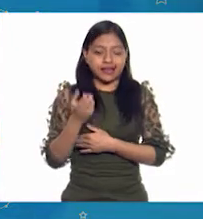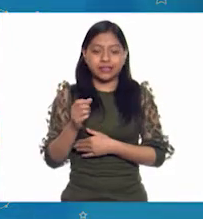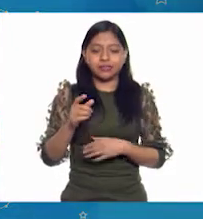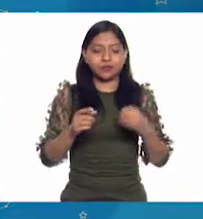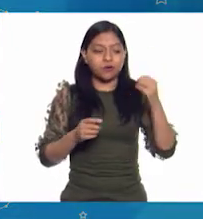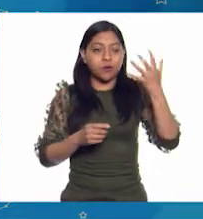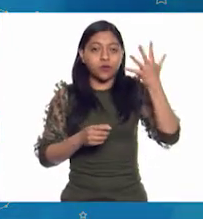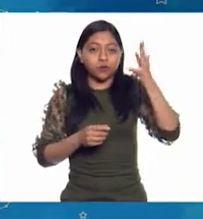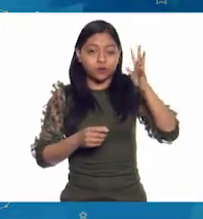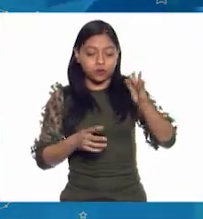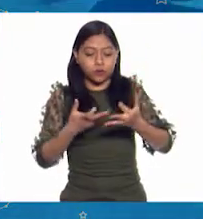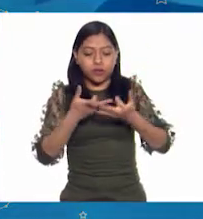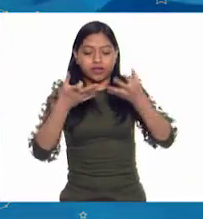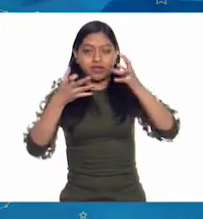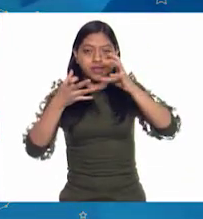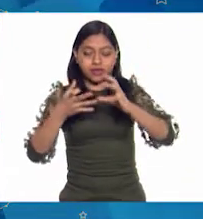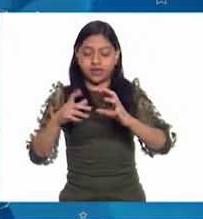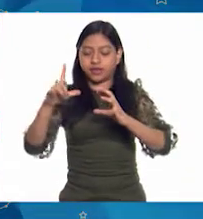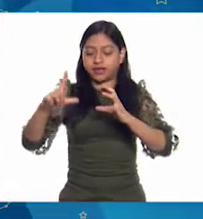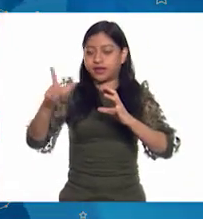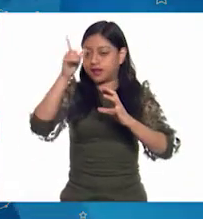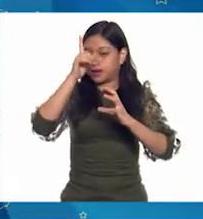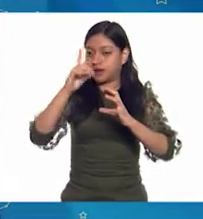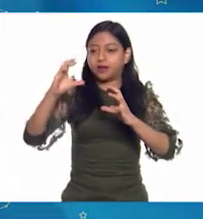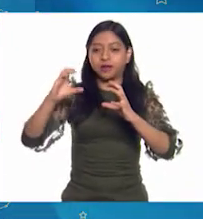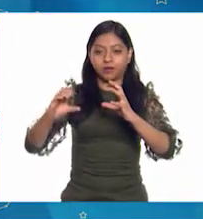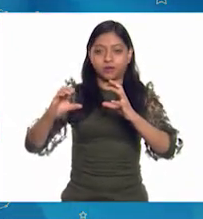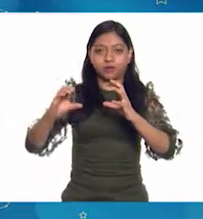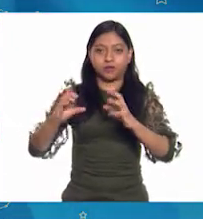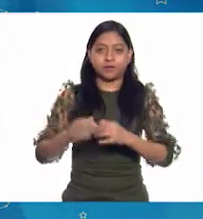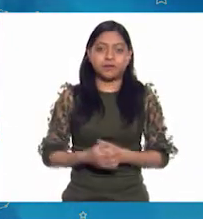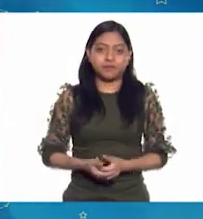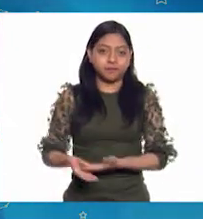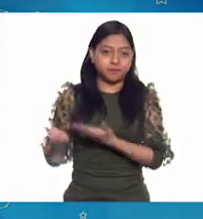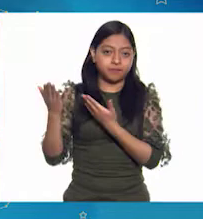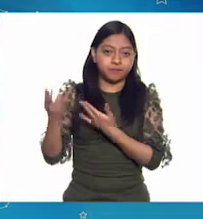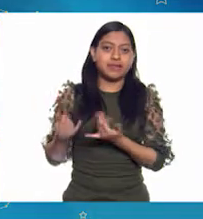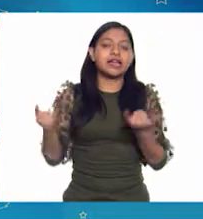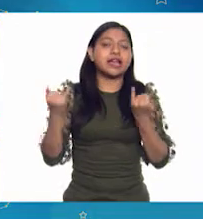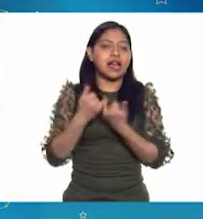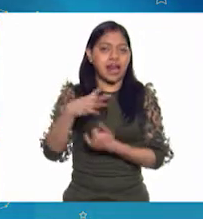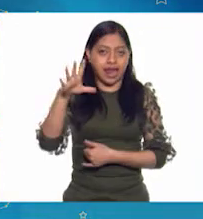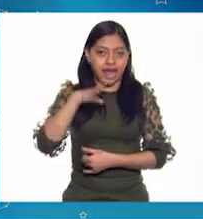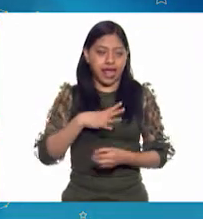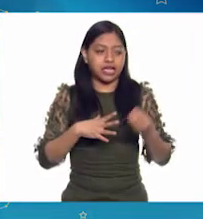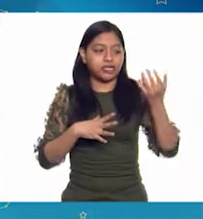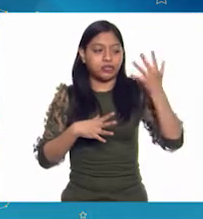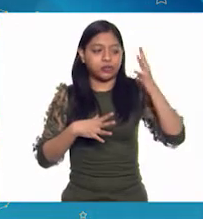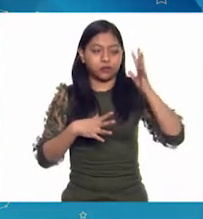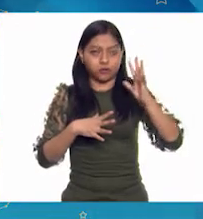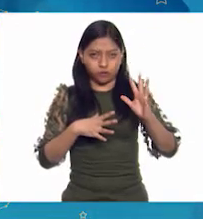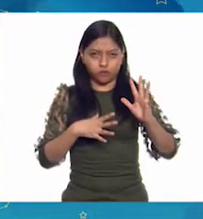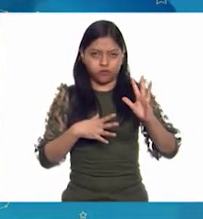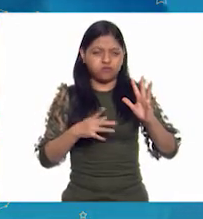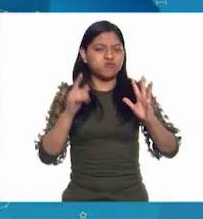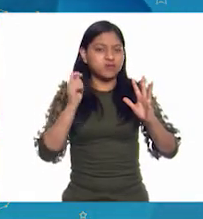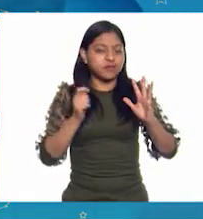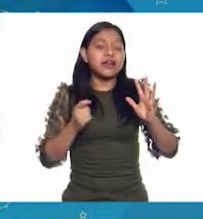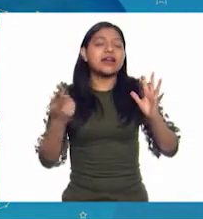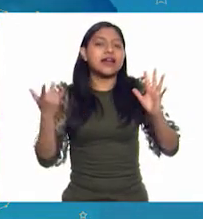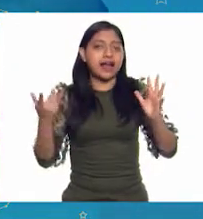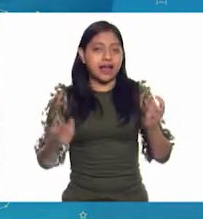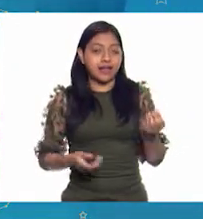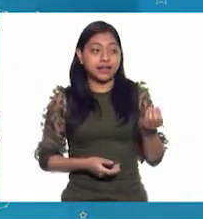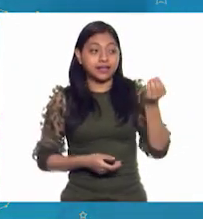luna. Además del eclipse de luna, también se presenta el eclipse de sol. Y esto ocurre cuando la luna,